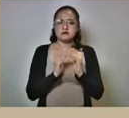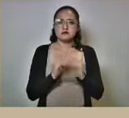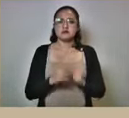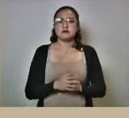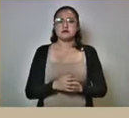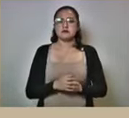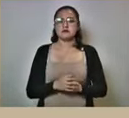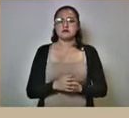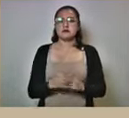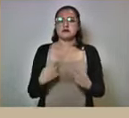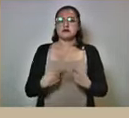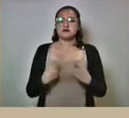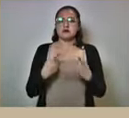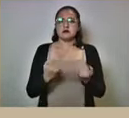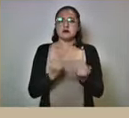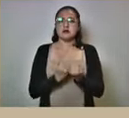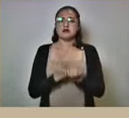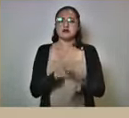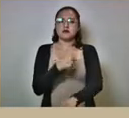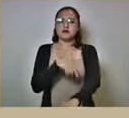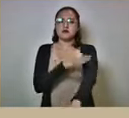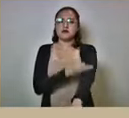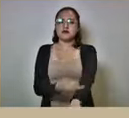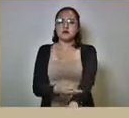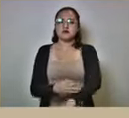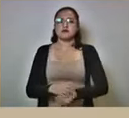se entrega a las familias,